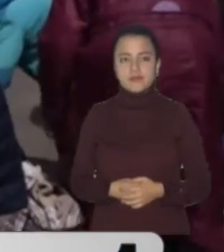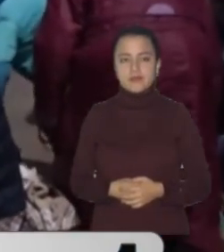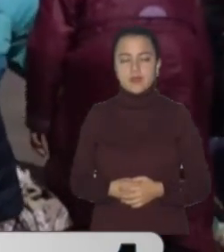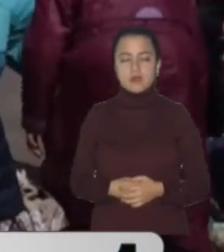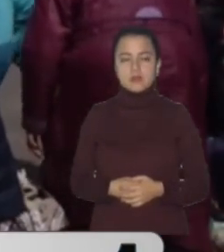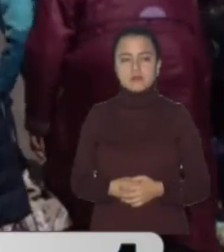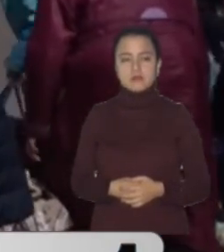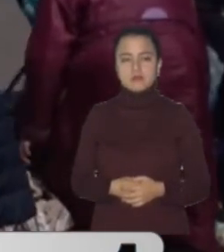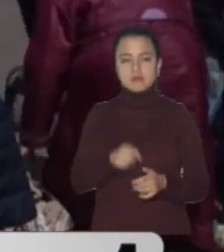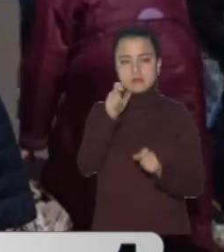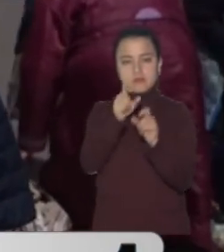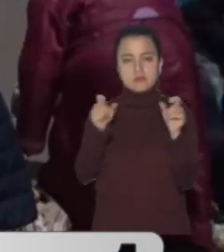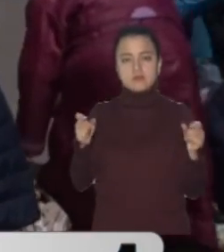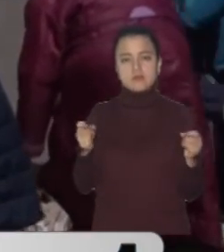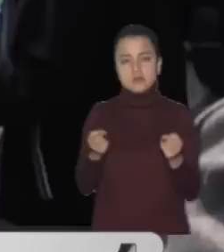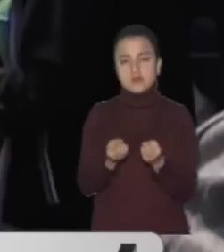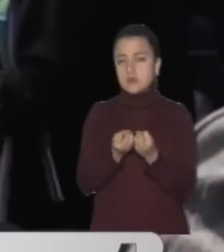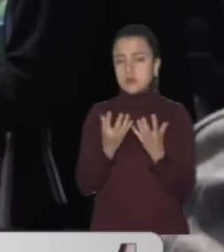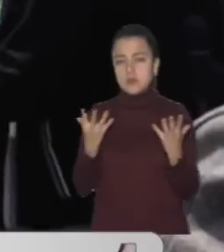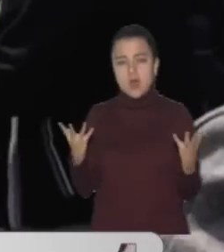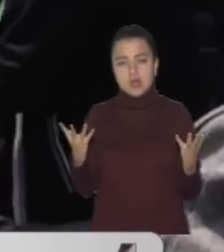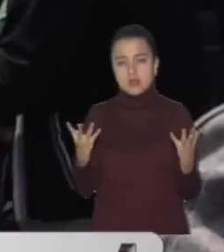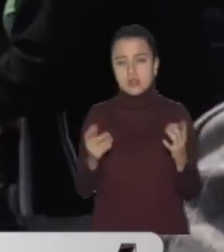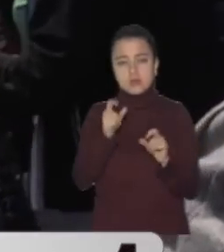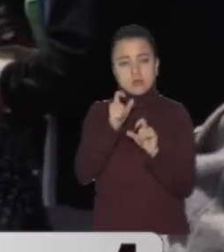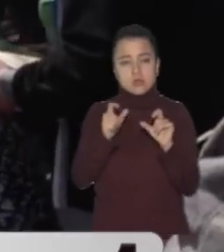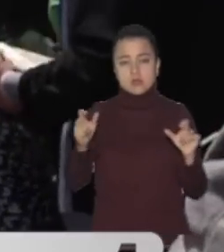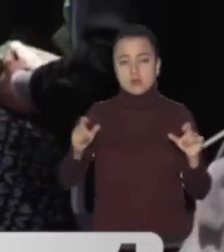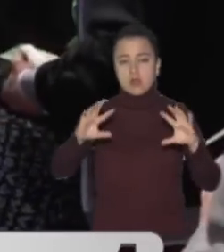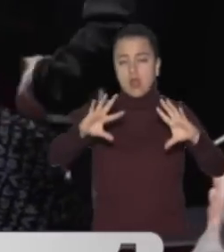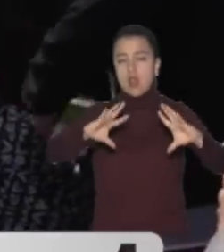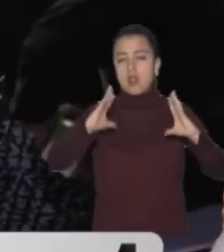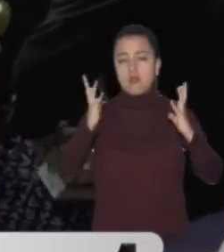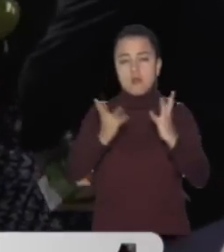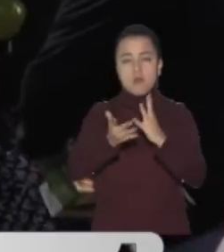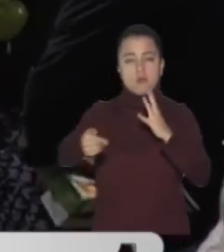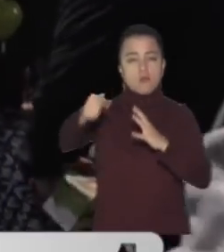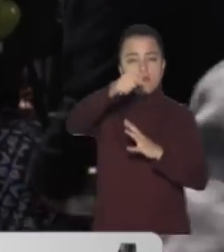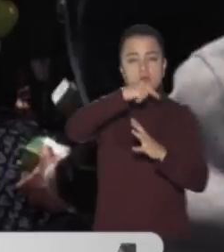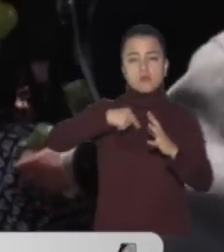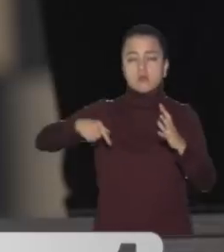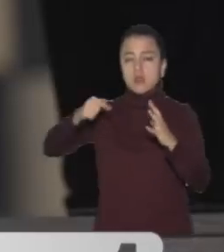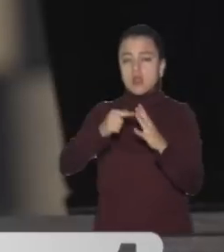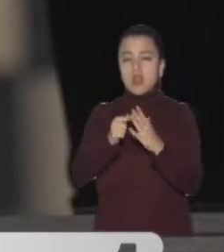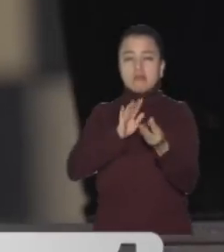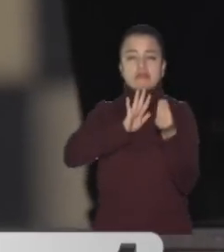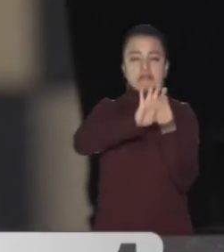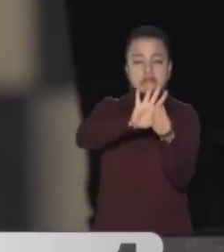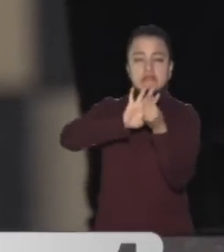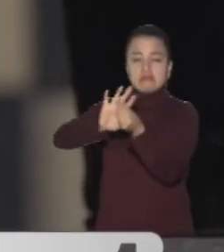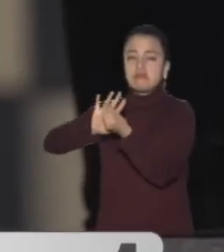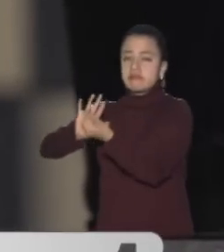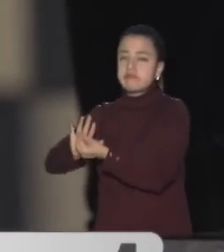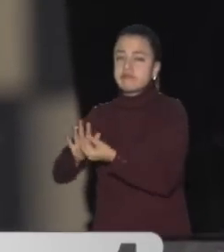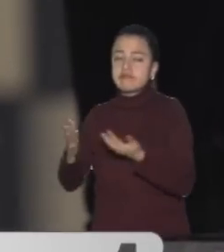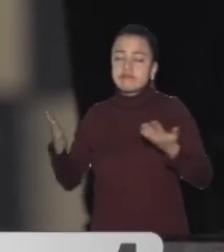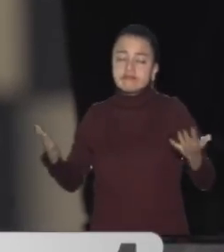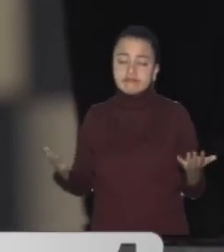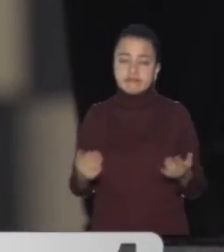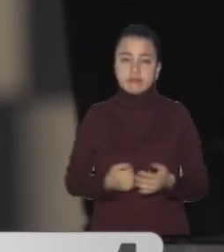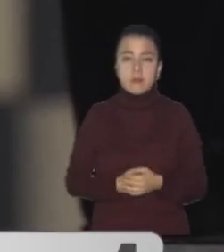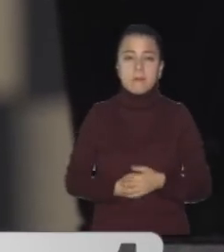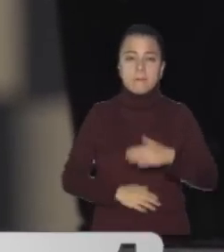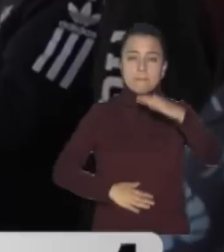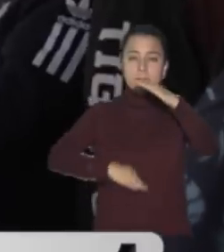El número de desplazados internos por los conflictos y los desastres naturales batió en 2021 todos los récords y se acercó a